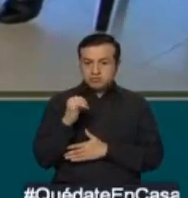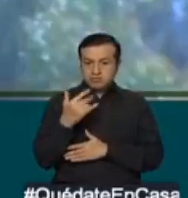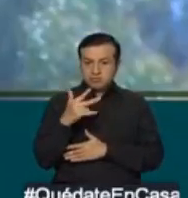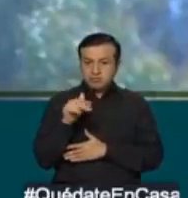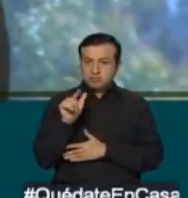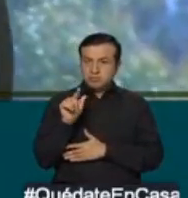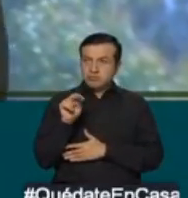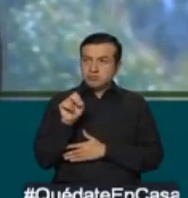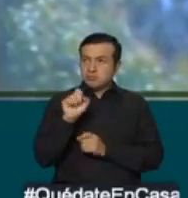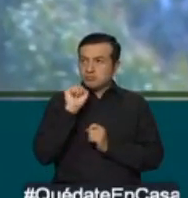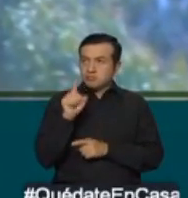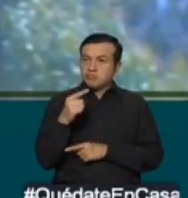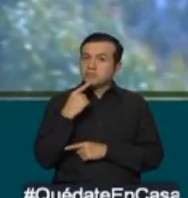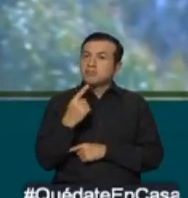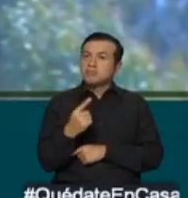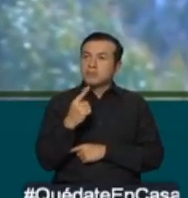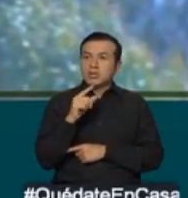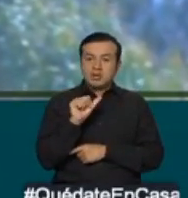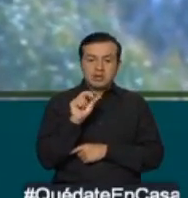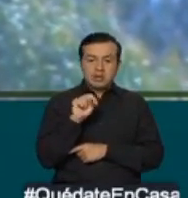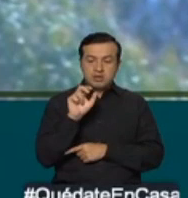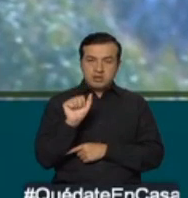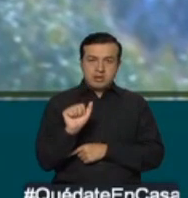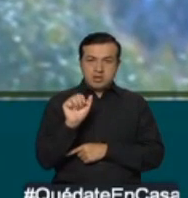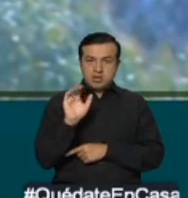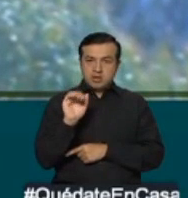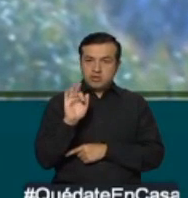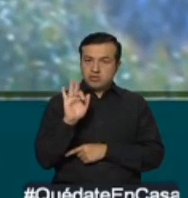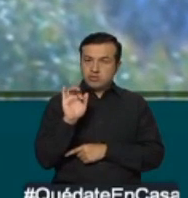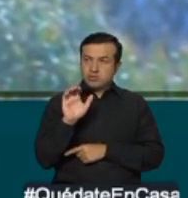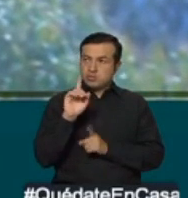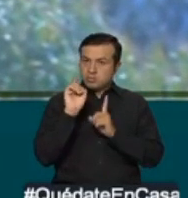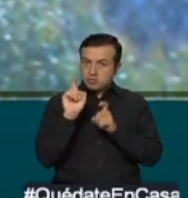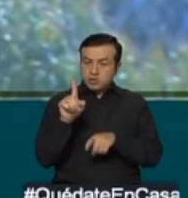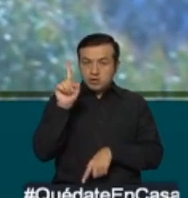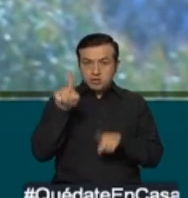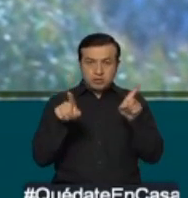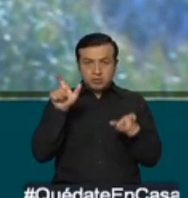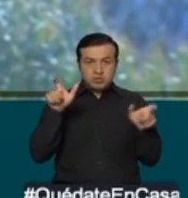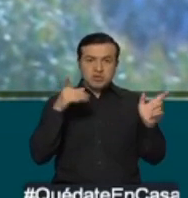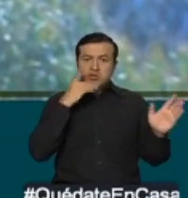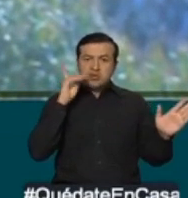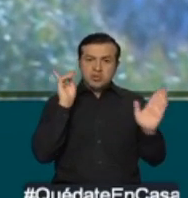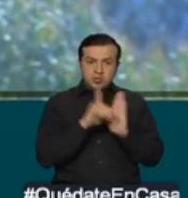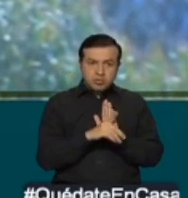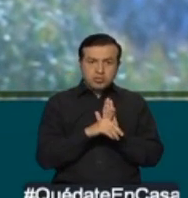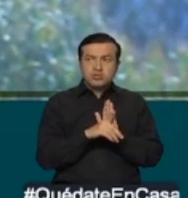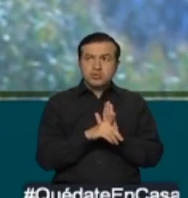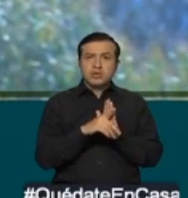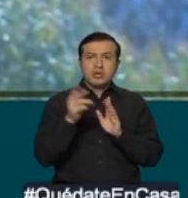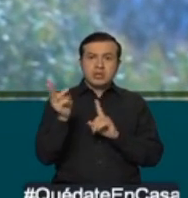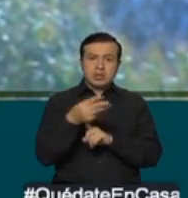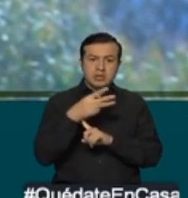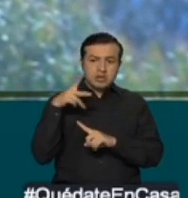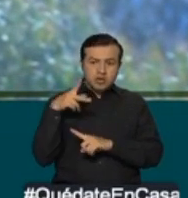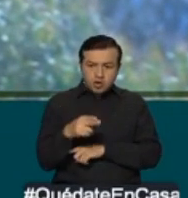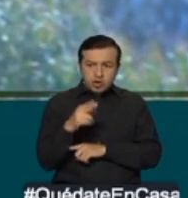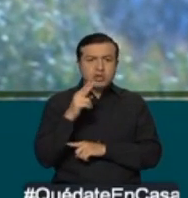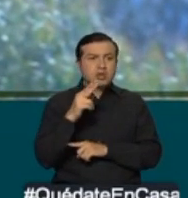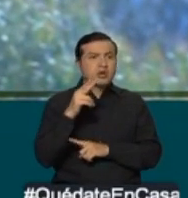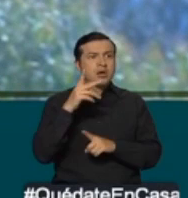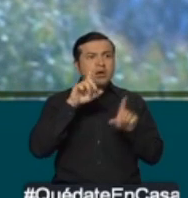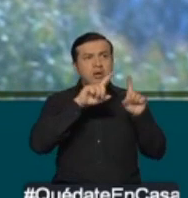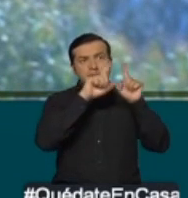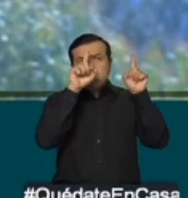transmito finalmente esta inquietud ana acosta de guambra medio digital varias personas han denunciado corte del servicio de internet por parte de las operadoras